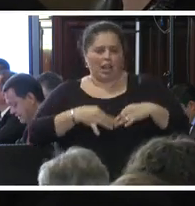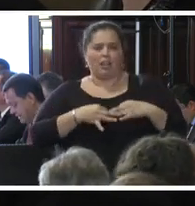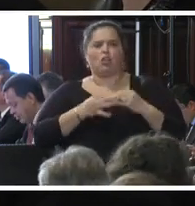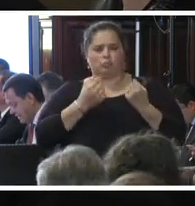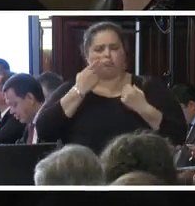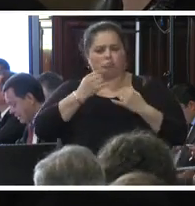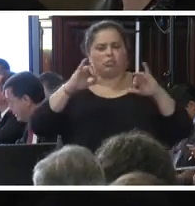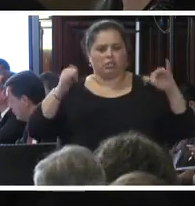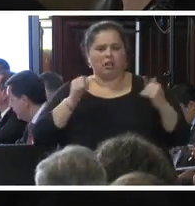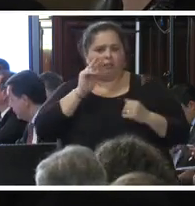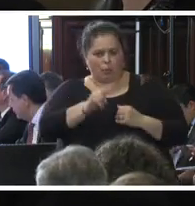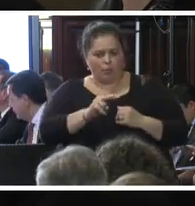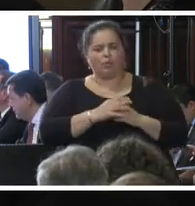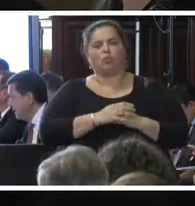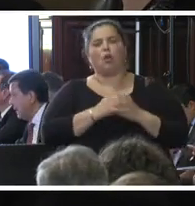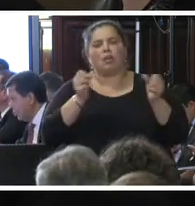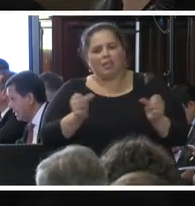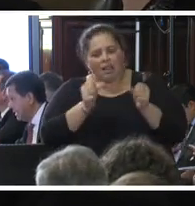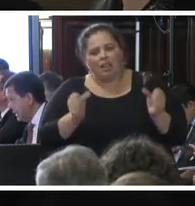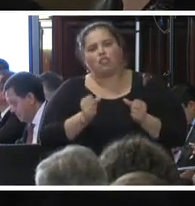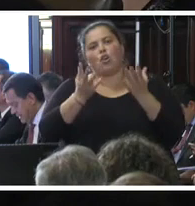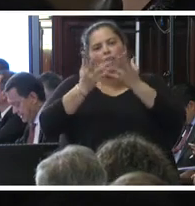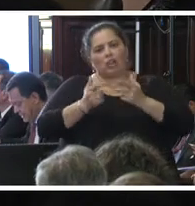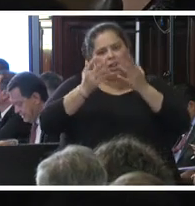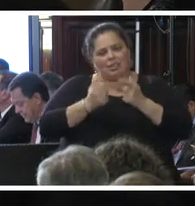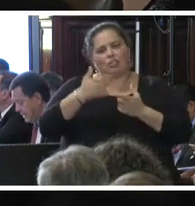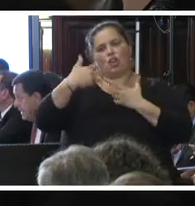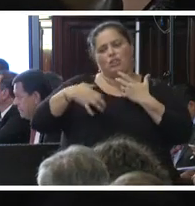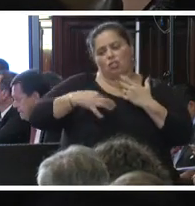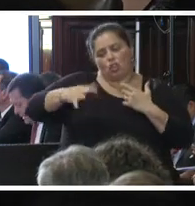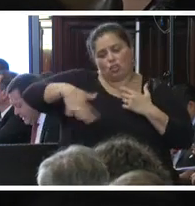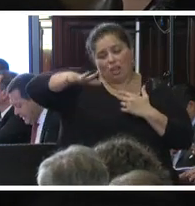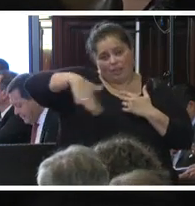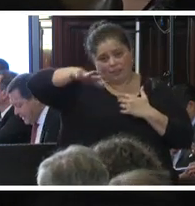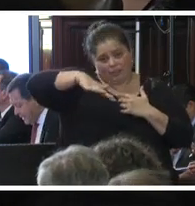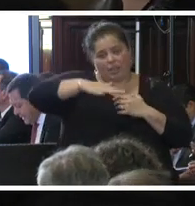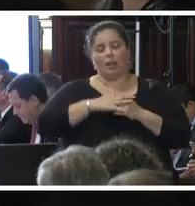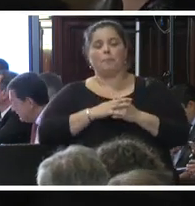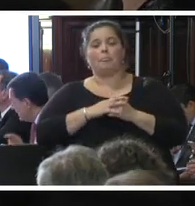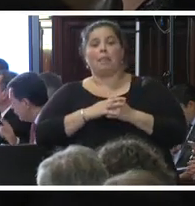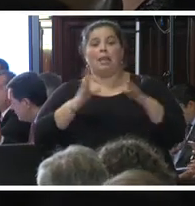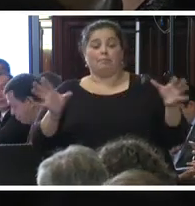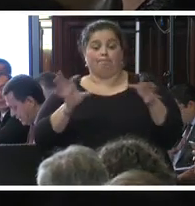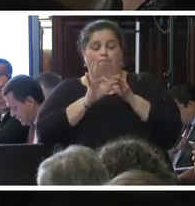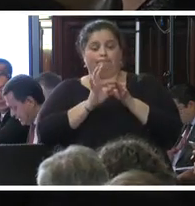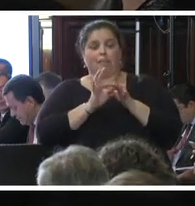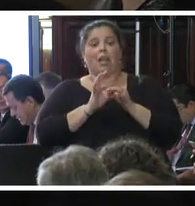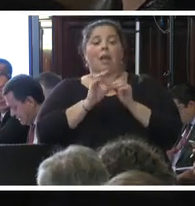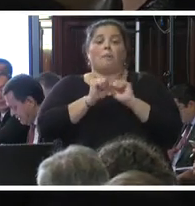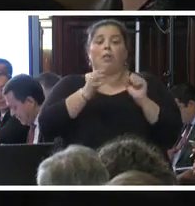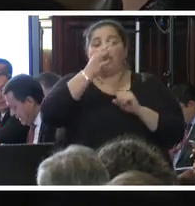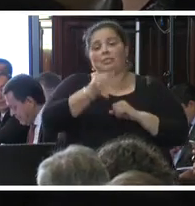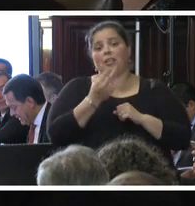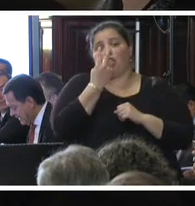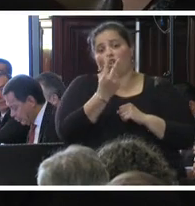se realiza con las organizaciones de la sociedad civil, algunas aquí presentes. Permítanme referir rápidamente dos importantes avances a